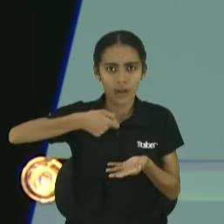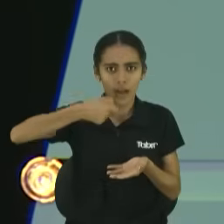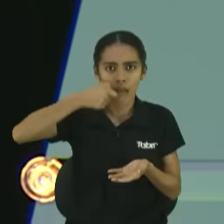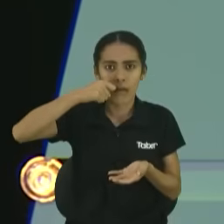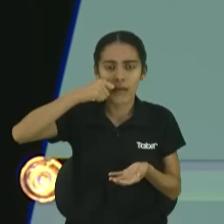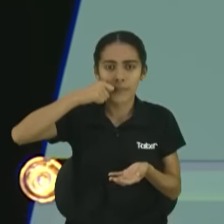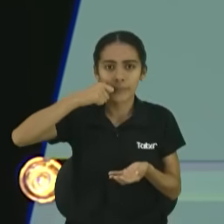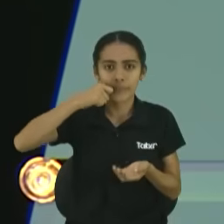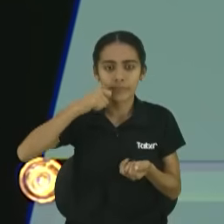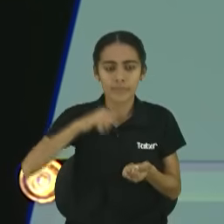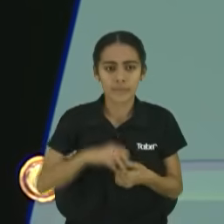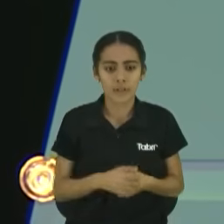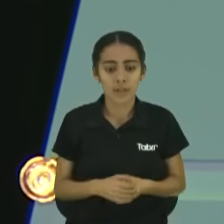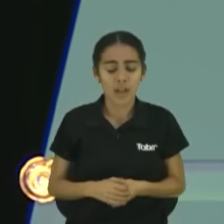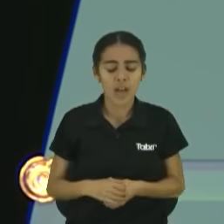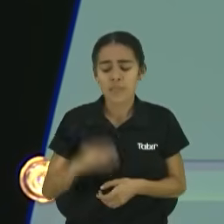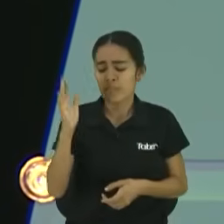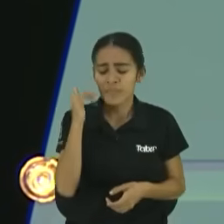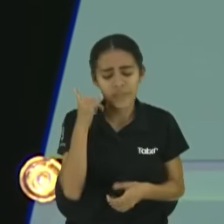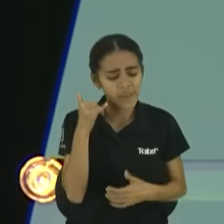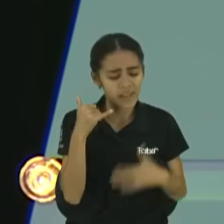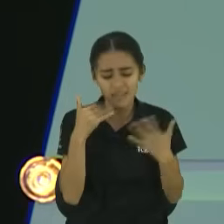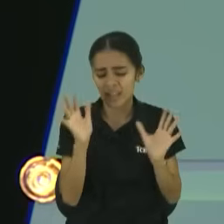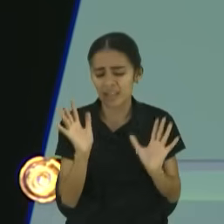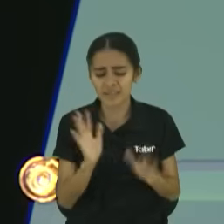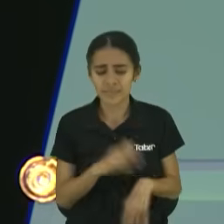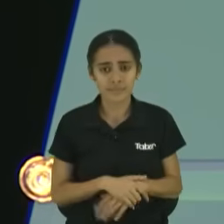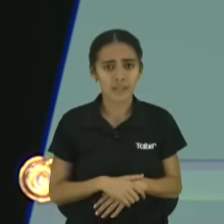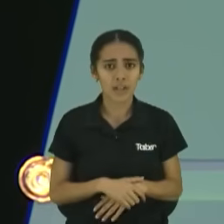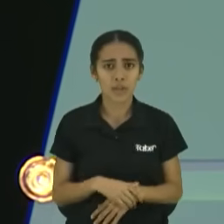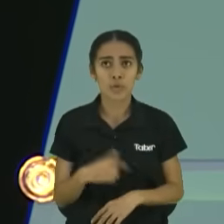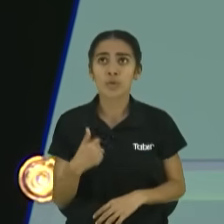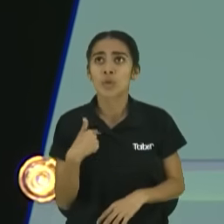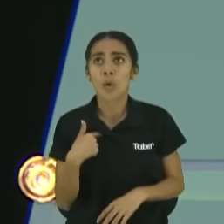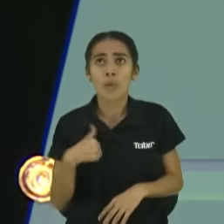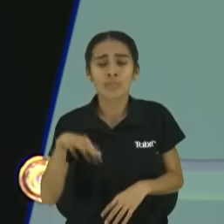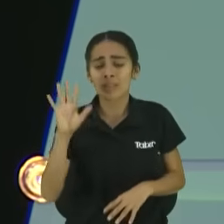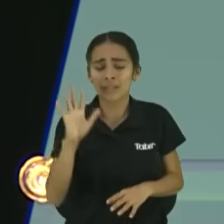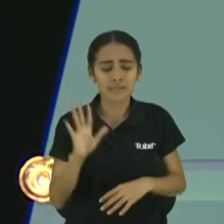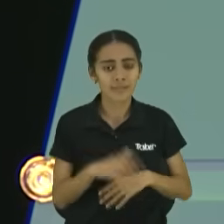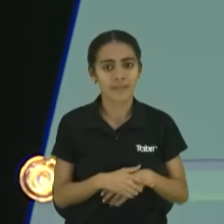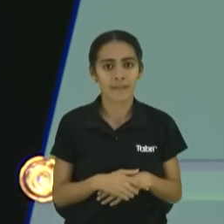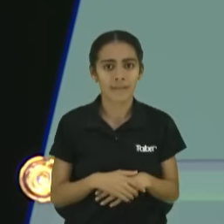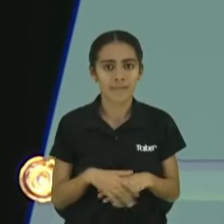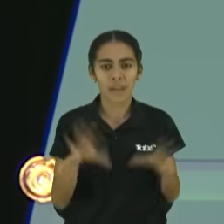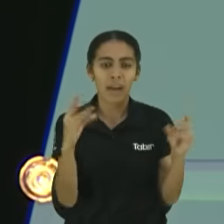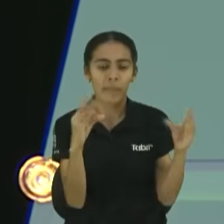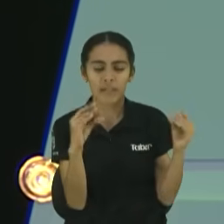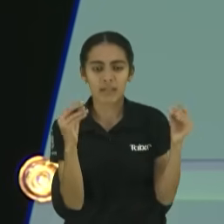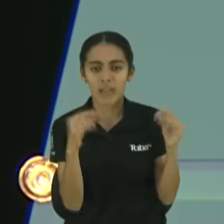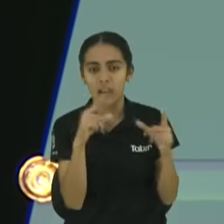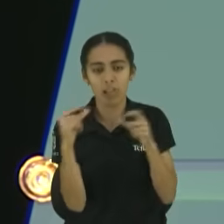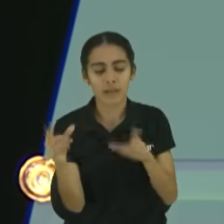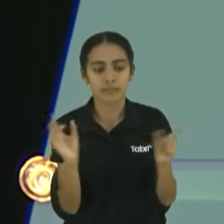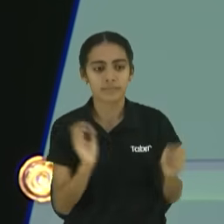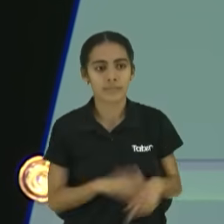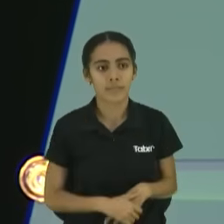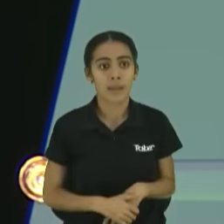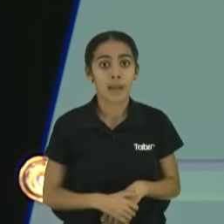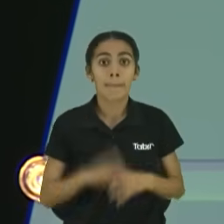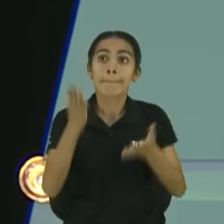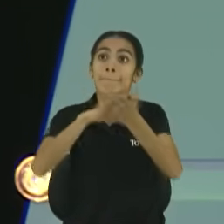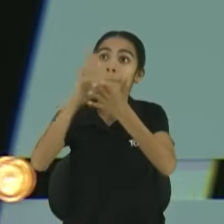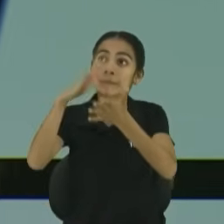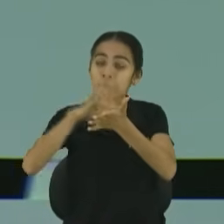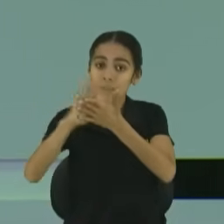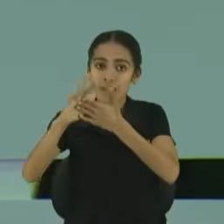cuchara diciendo, amiga, date cuenta. Amiga, me va a dar un 5 para andar comiendo eso. ¿Ya? Va. El Espíritu Santo nos